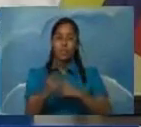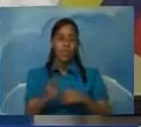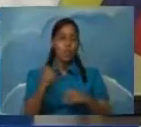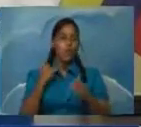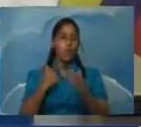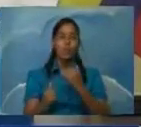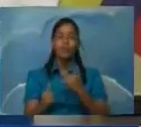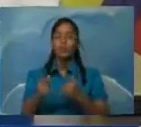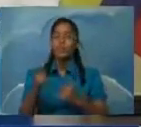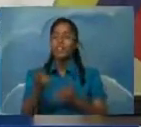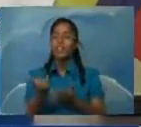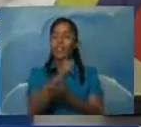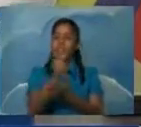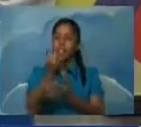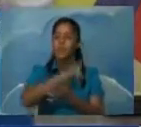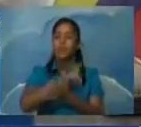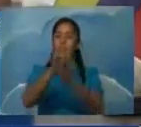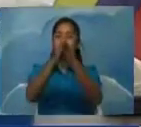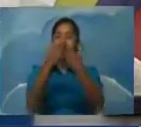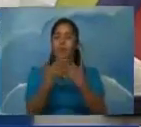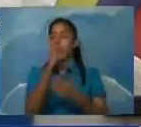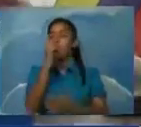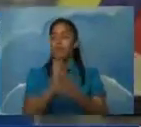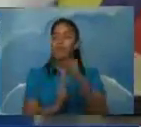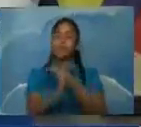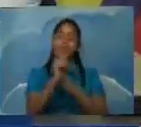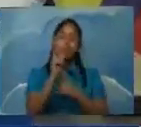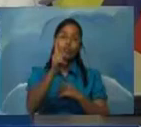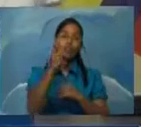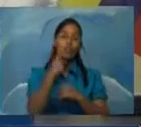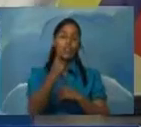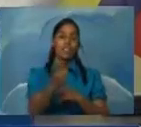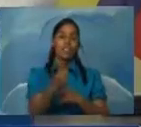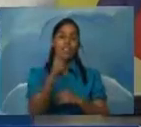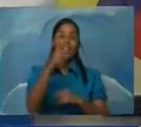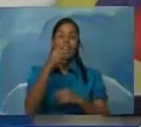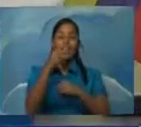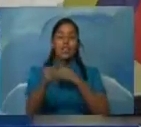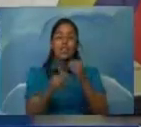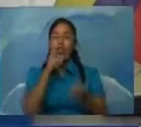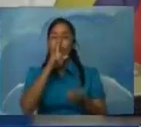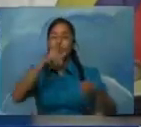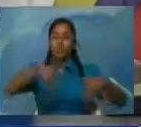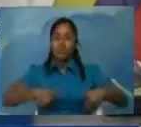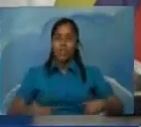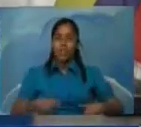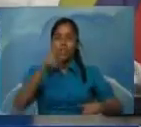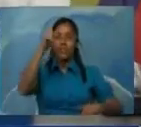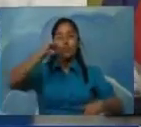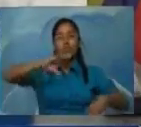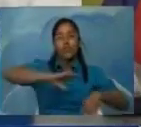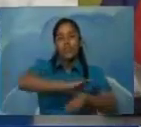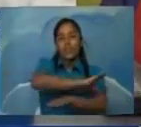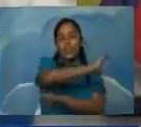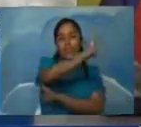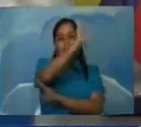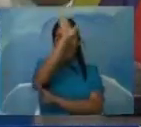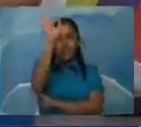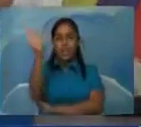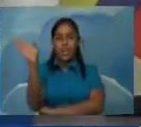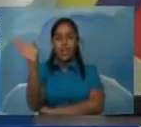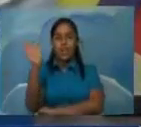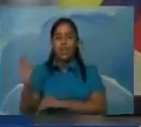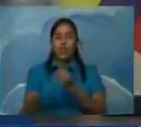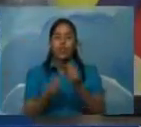libro de la Biblia, en el versículo 1 dice que, y hubo silencio en el cielo,